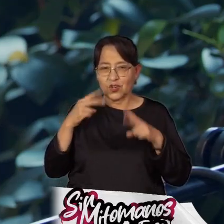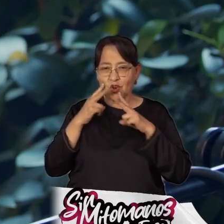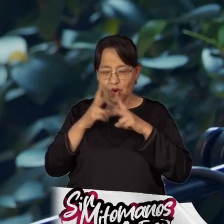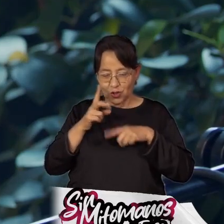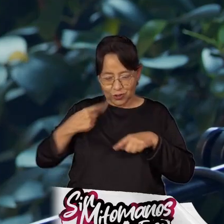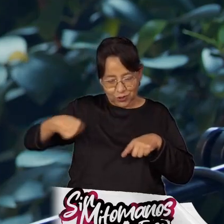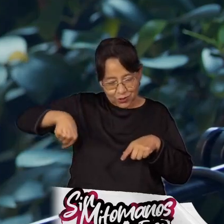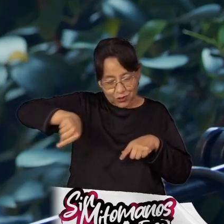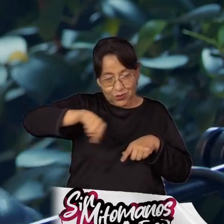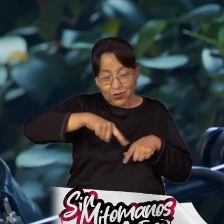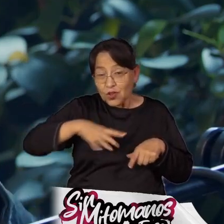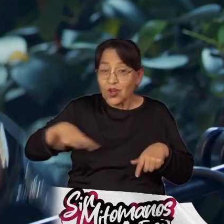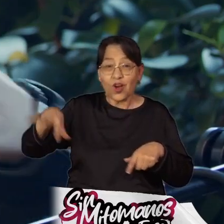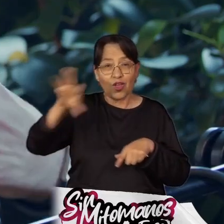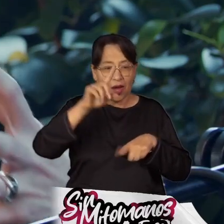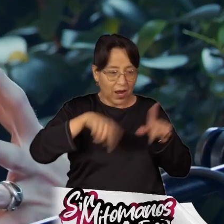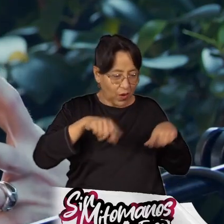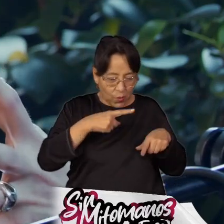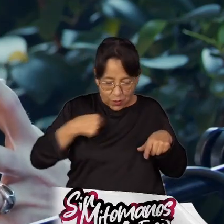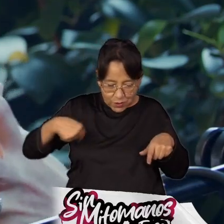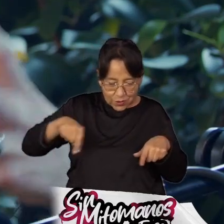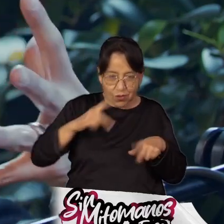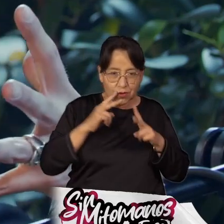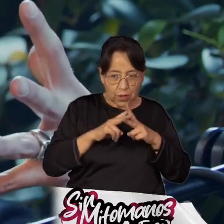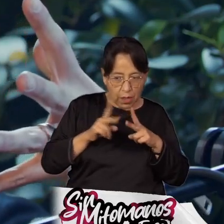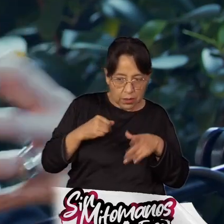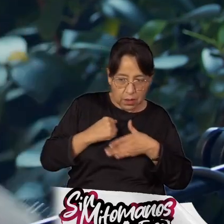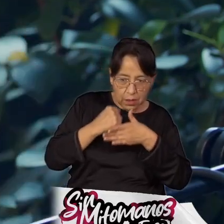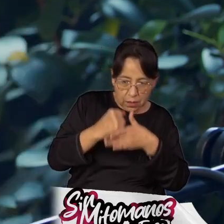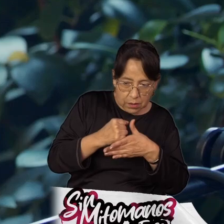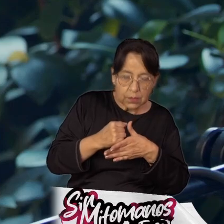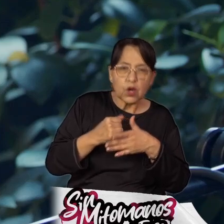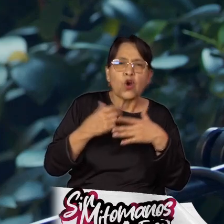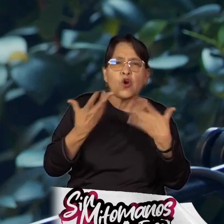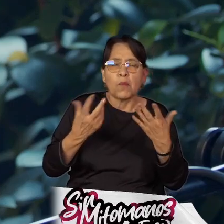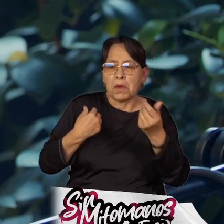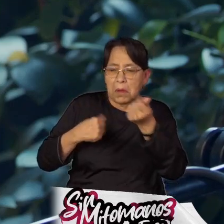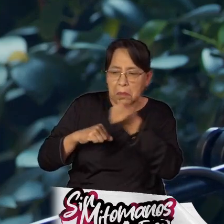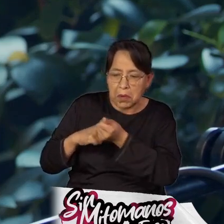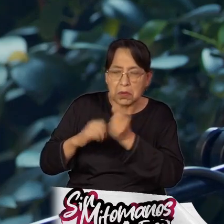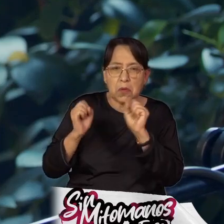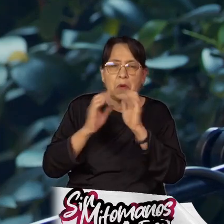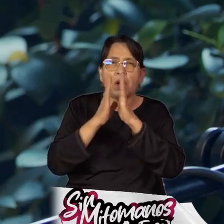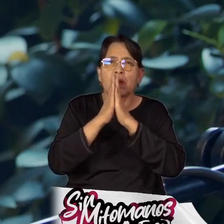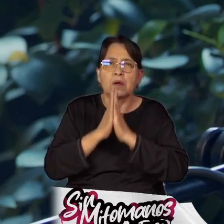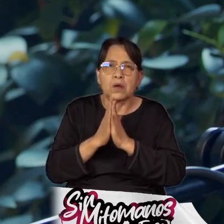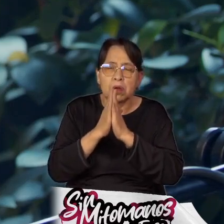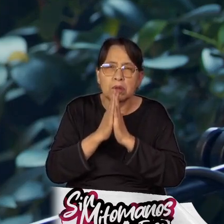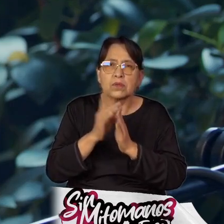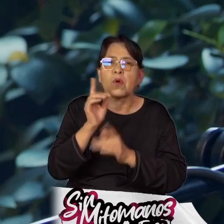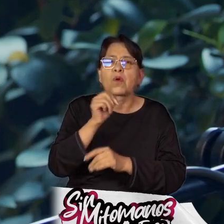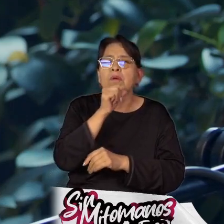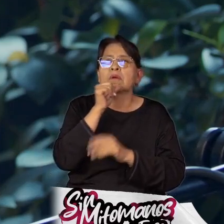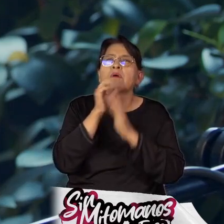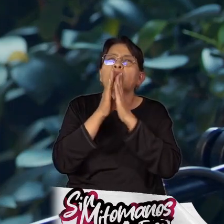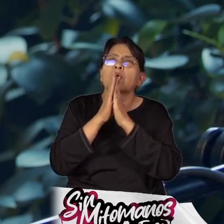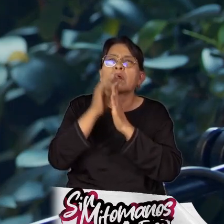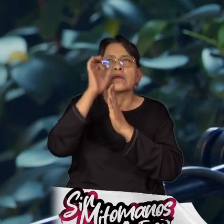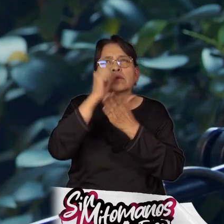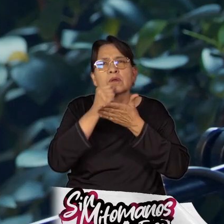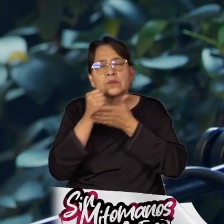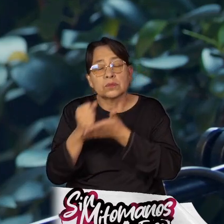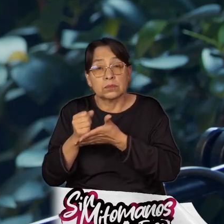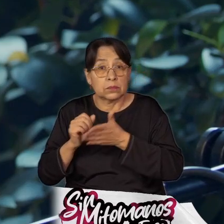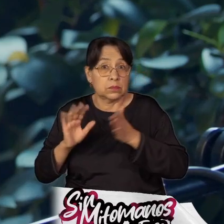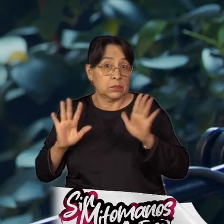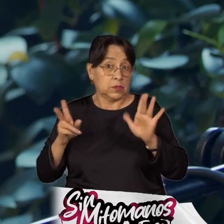tienes que responder para que de una u otra forma esa necesidad se supla, en oración, en apoyo, en ayuno, en un bien